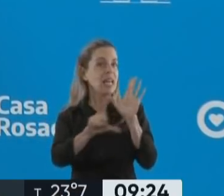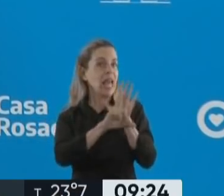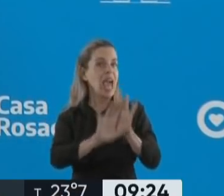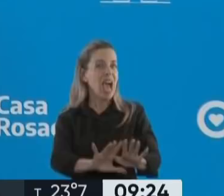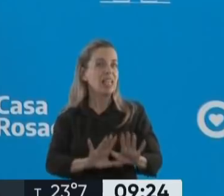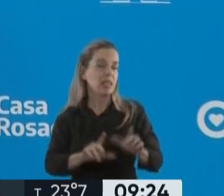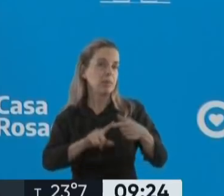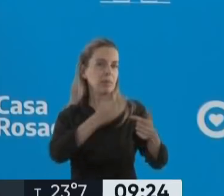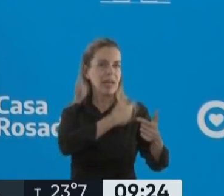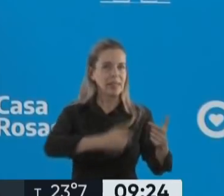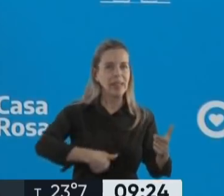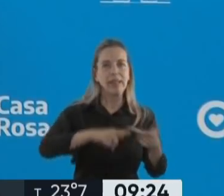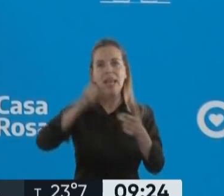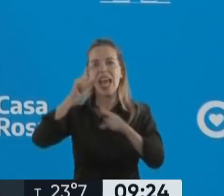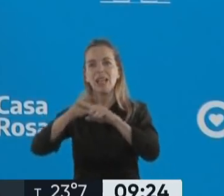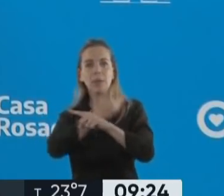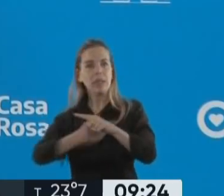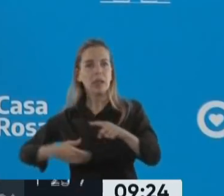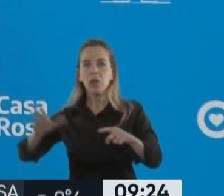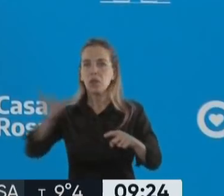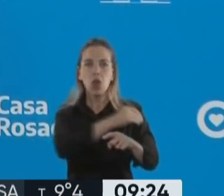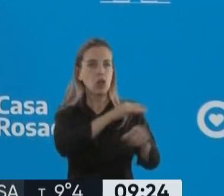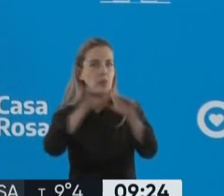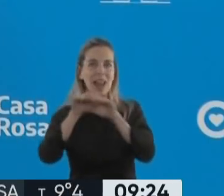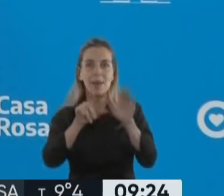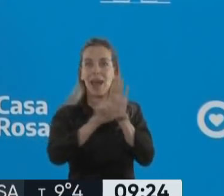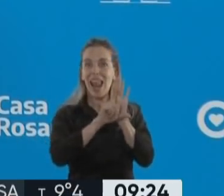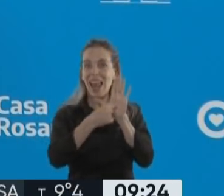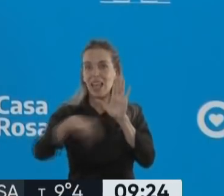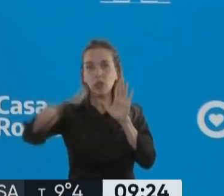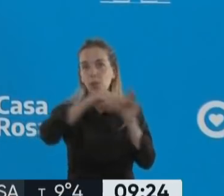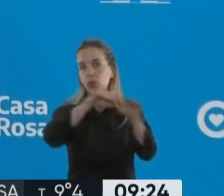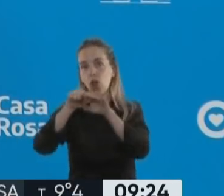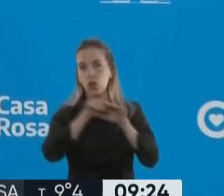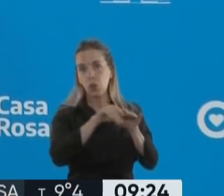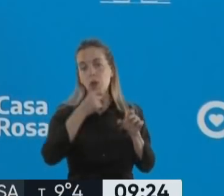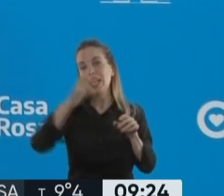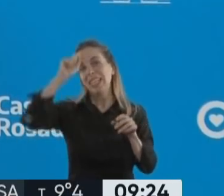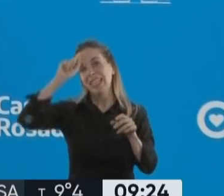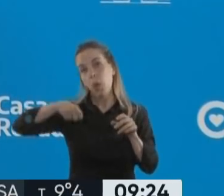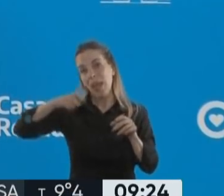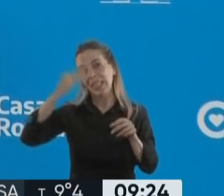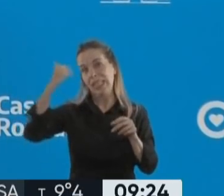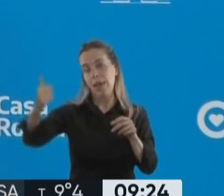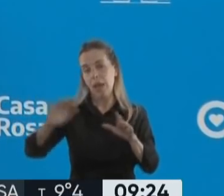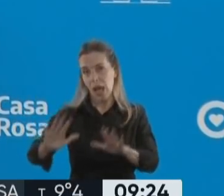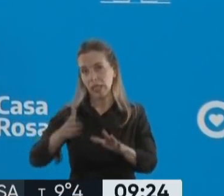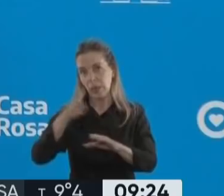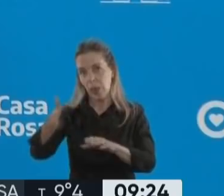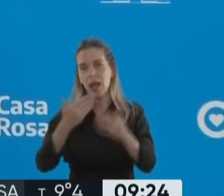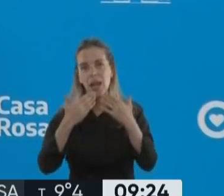presidentes, expresidentes, tienen que presentarse a declarar cuando la ley los llama y esperar que sea la justicia la que actúe de la mejor manera posible. Gracias.